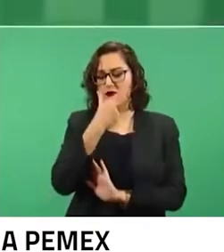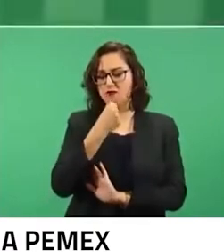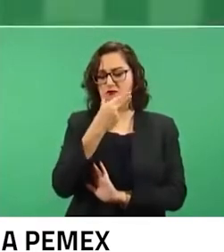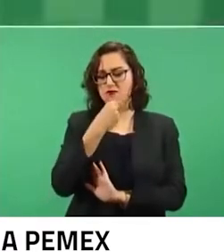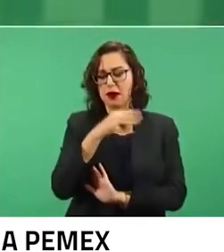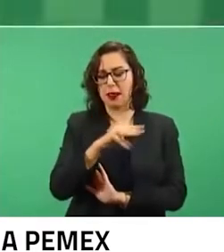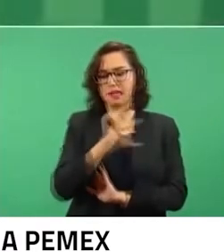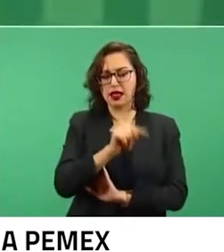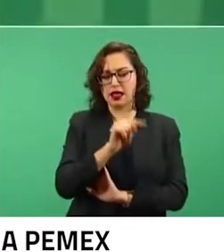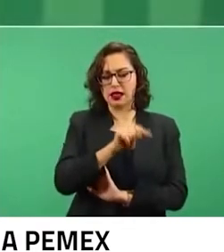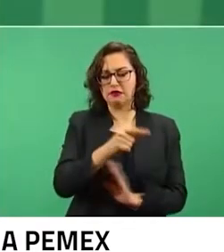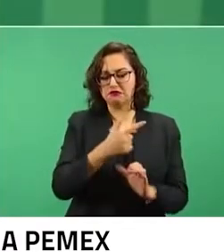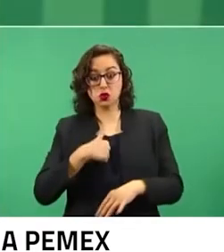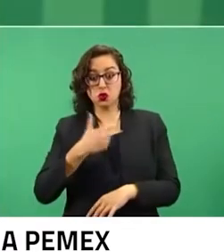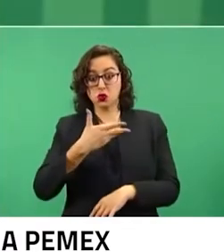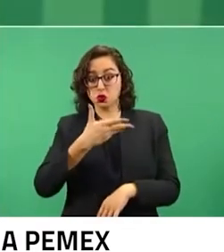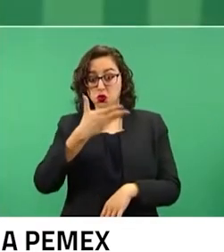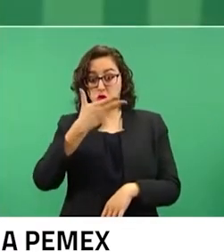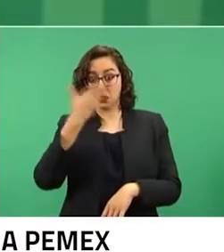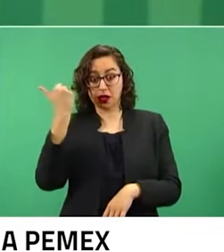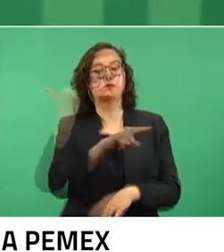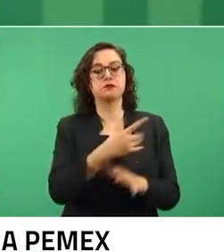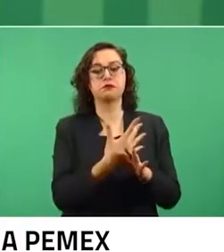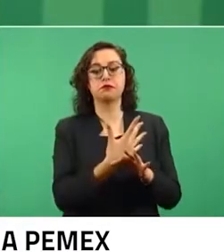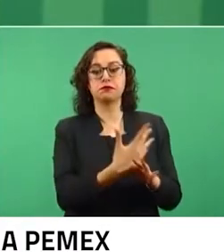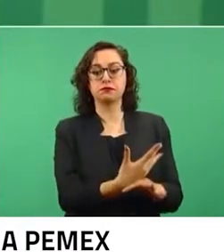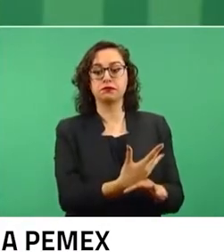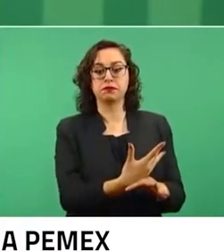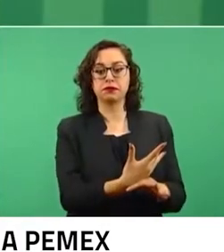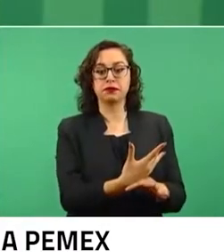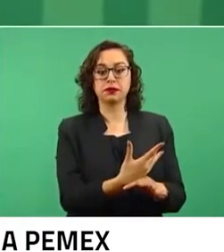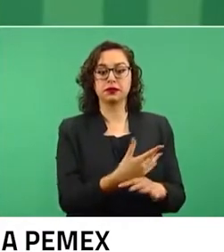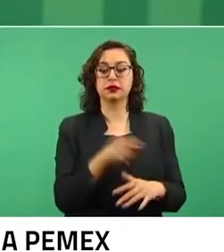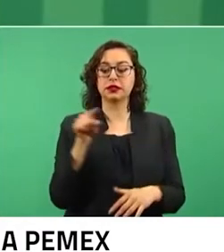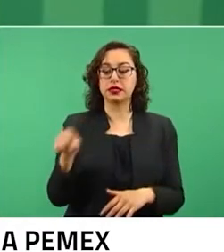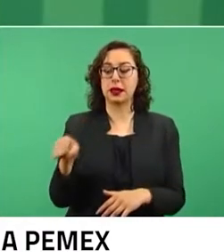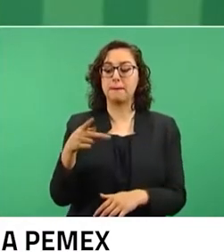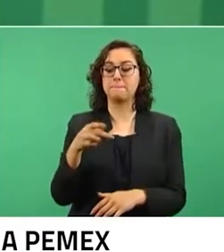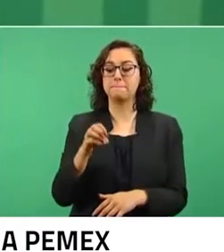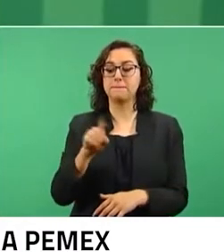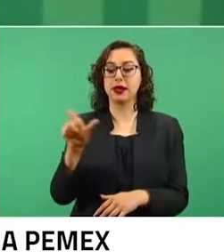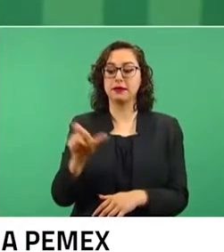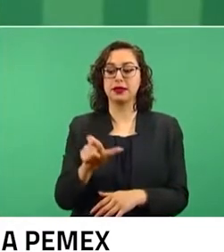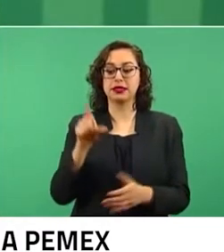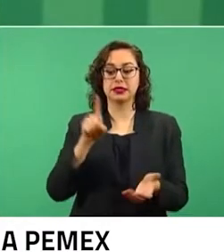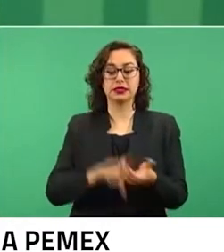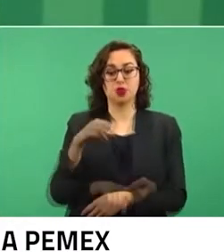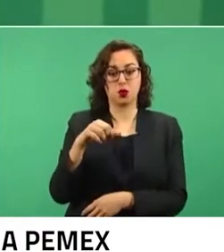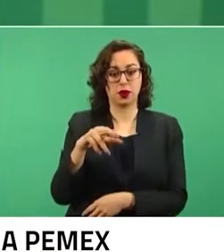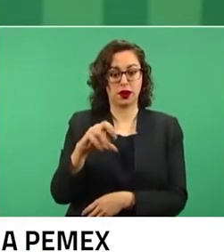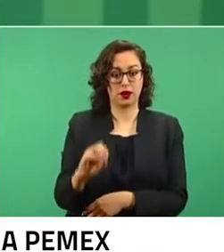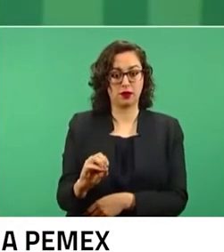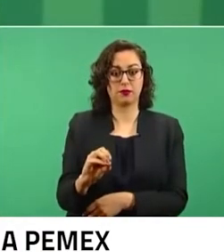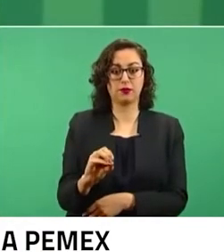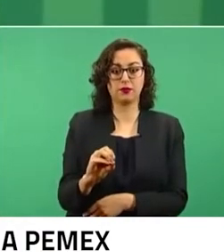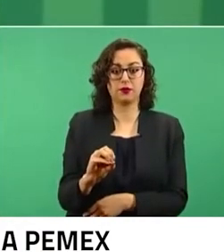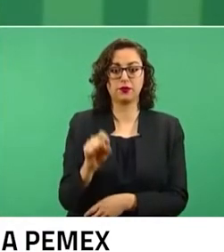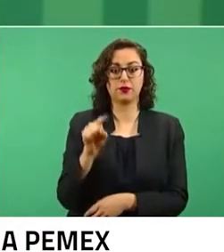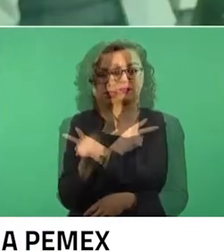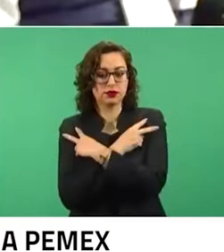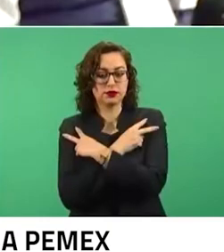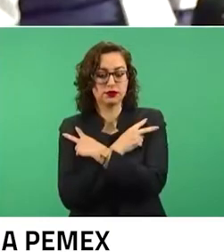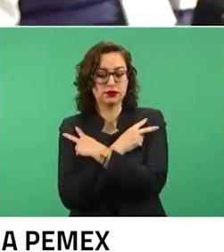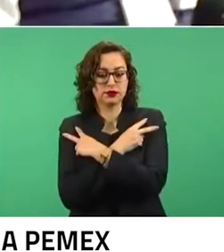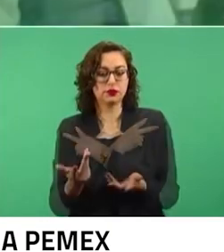que yo no sabía, que el anterior dirigente sindical de Pemex, Romero de Champs, estaba de